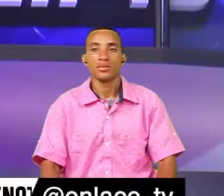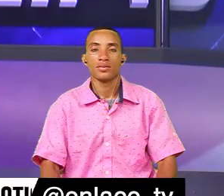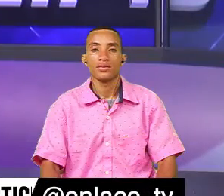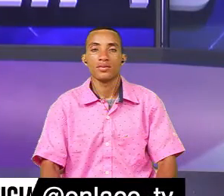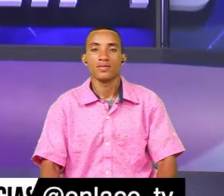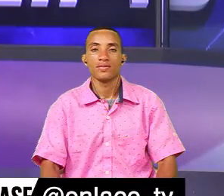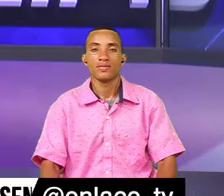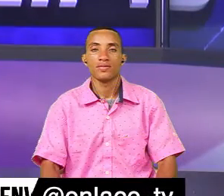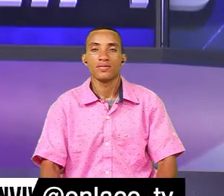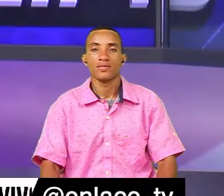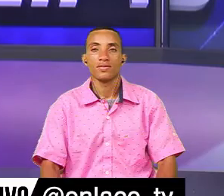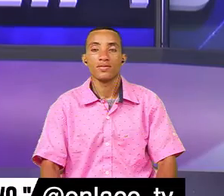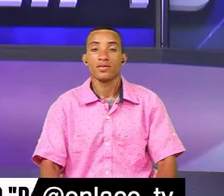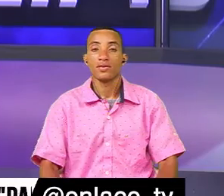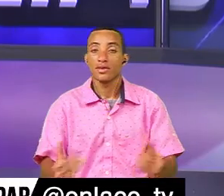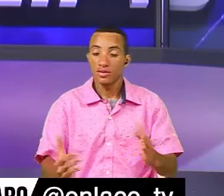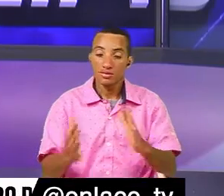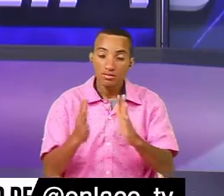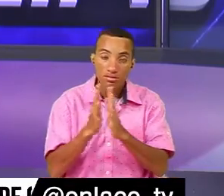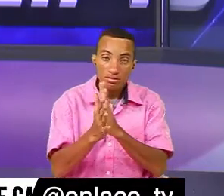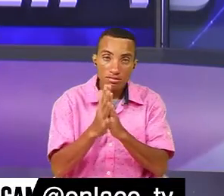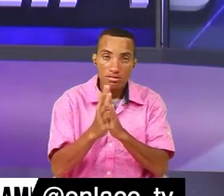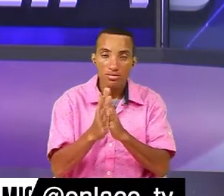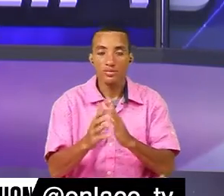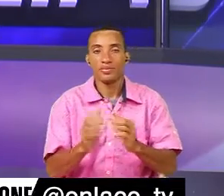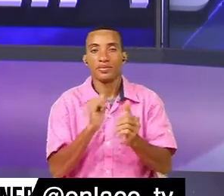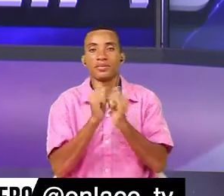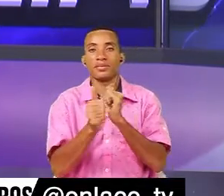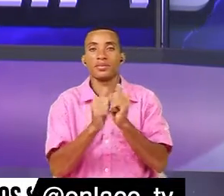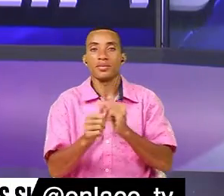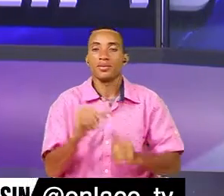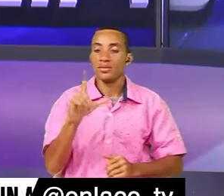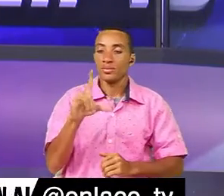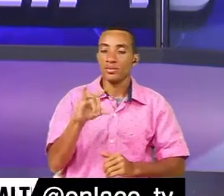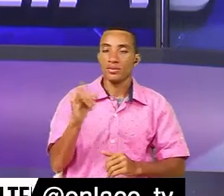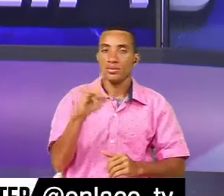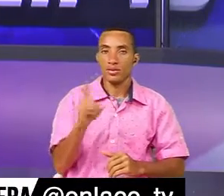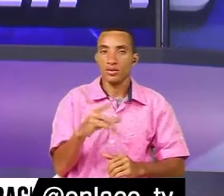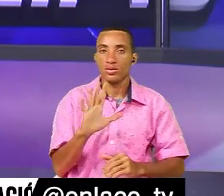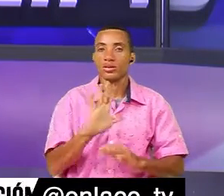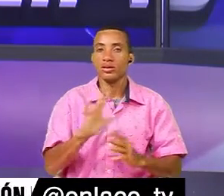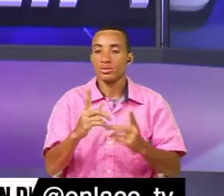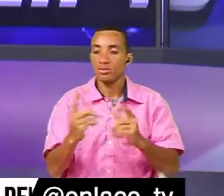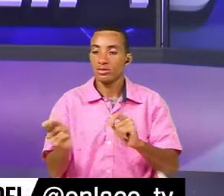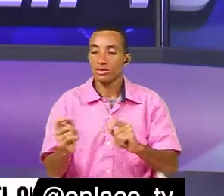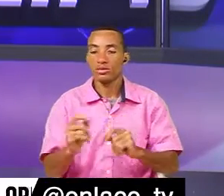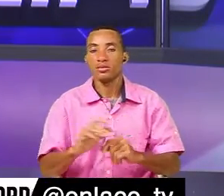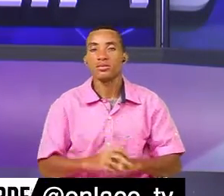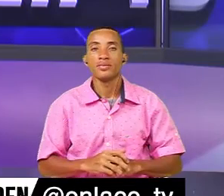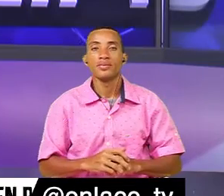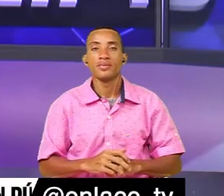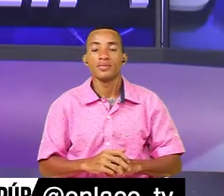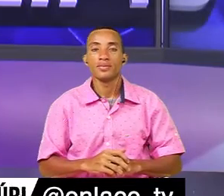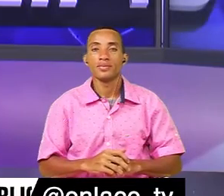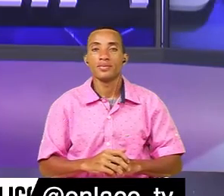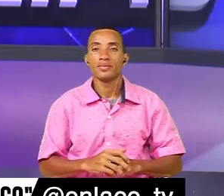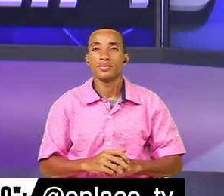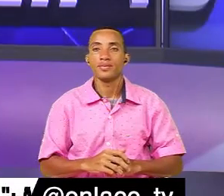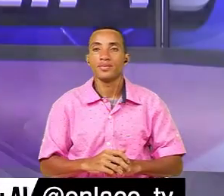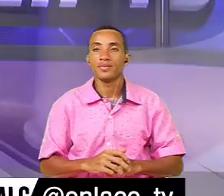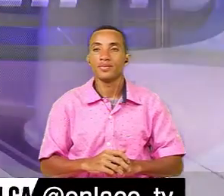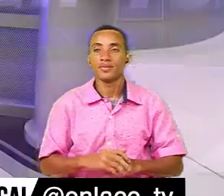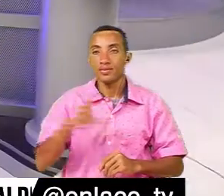Es momento de conocer la información deportiva. Luis Alfonso, el Pocho Molina ya está listo con todos los detalles. Buenas noches, Luis Alfonso, y adelante. Hola, Yané, ¿qué